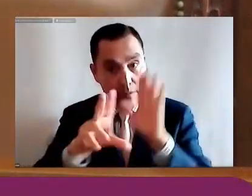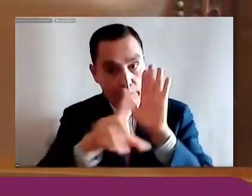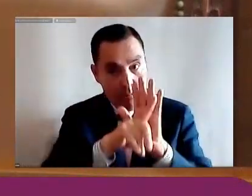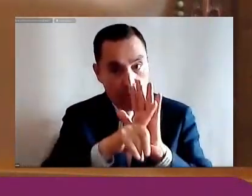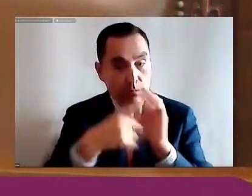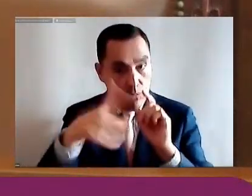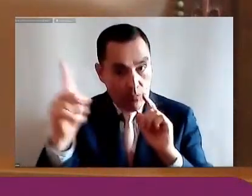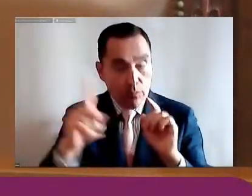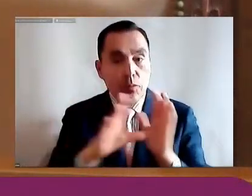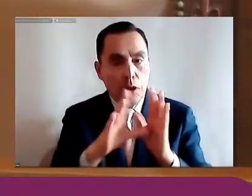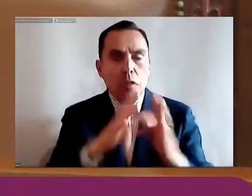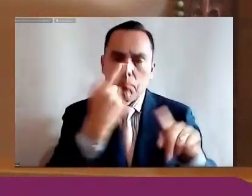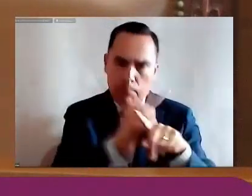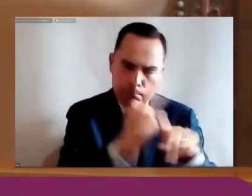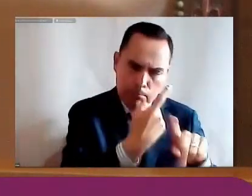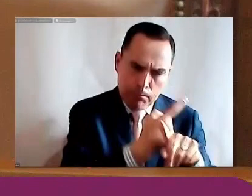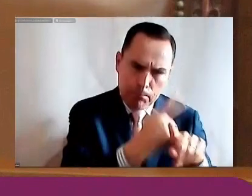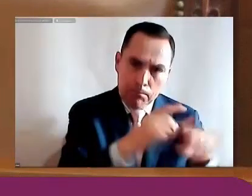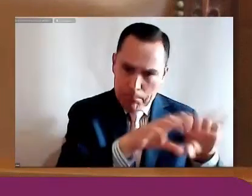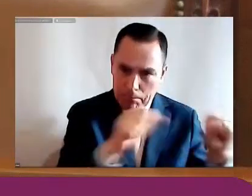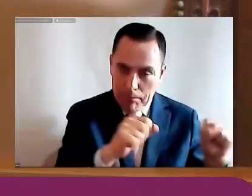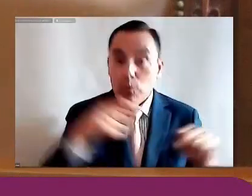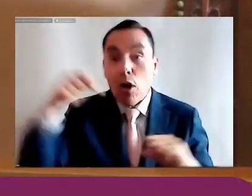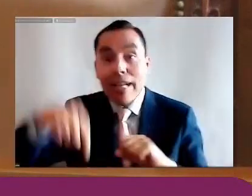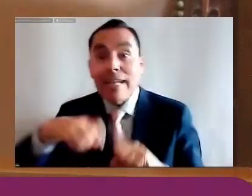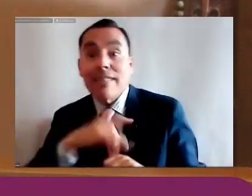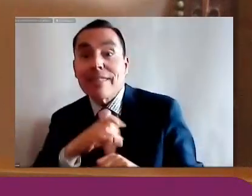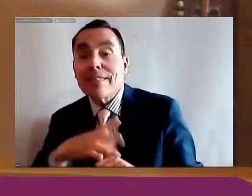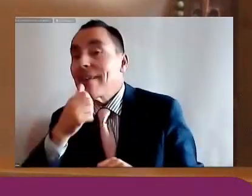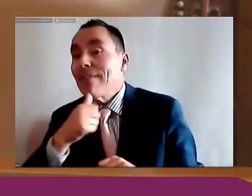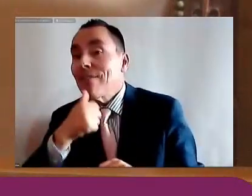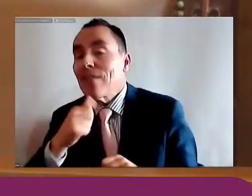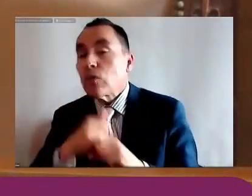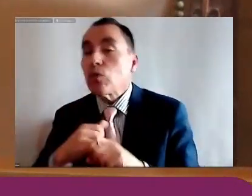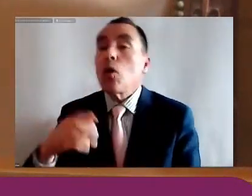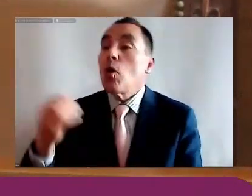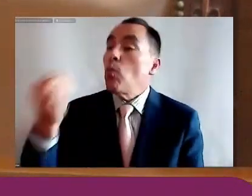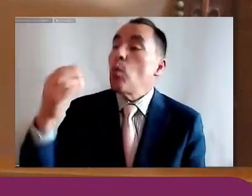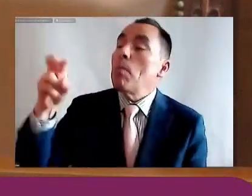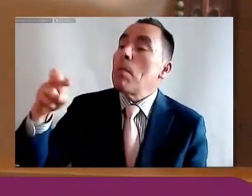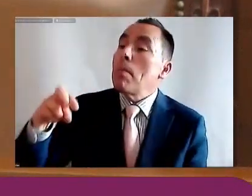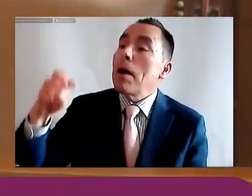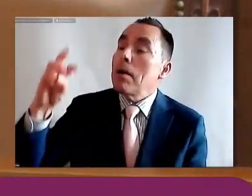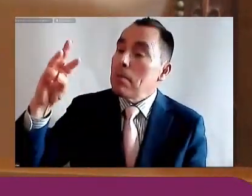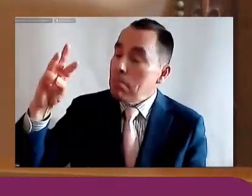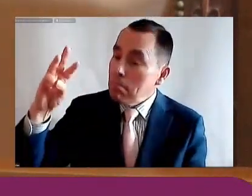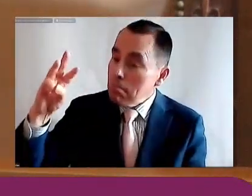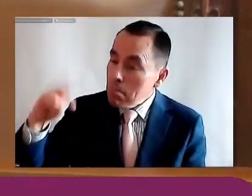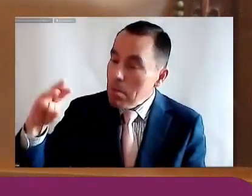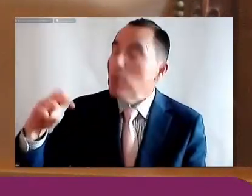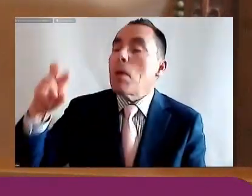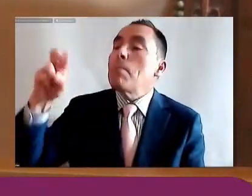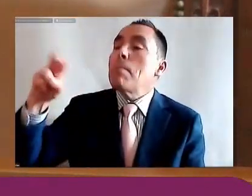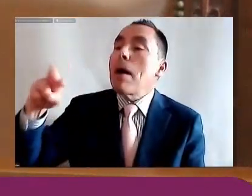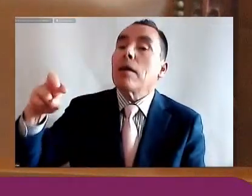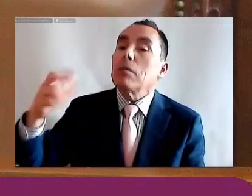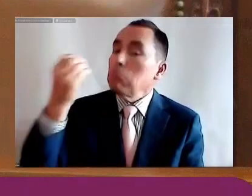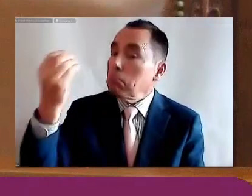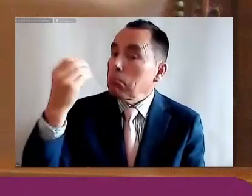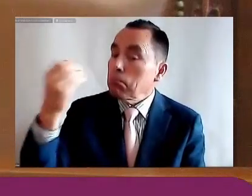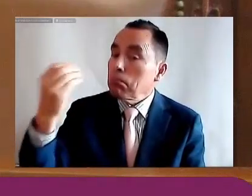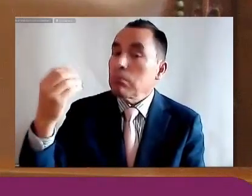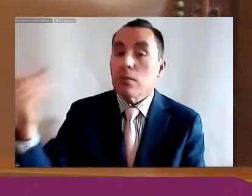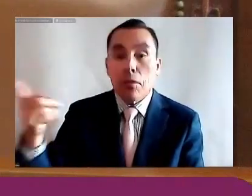jurídicos, es si en realidad llamémosle buen padre de familia, llamémosle persona razonable, si en realidad ese estándar es un